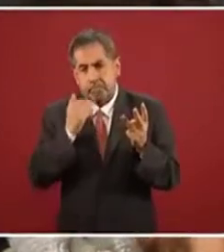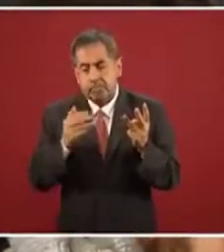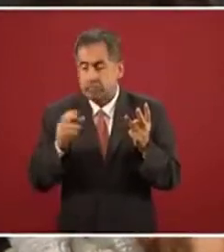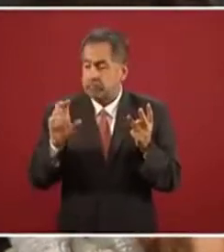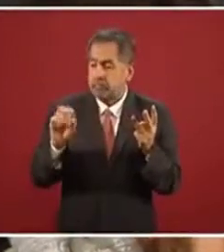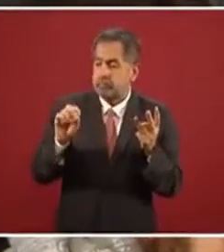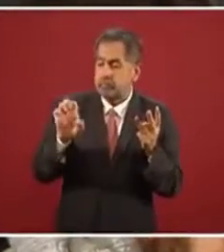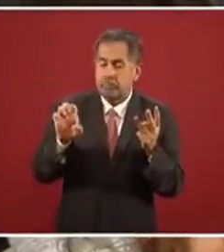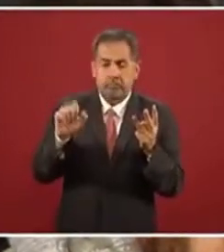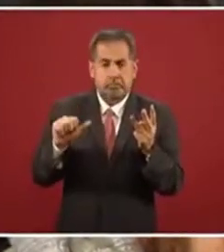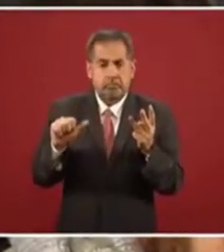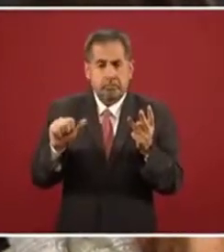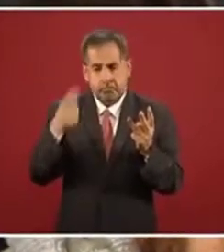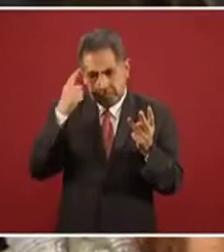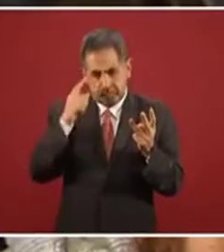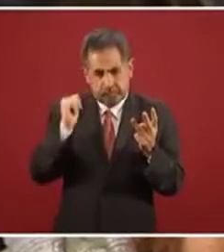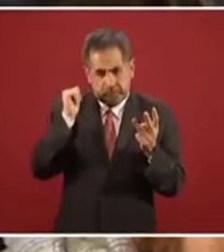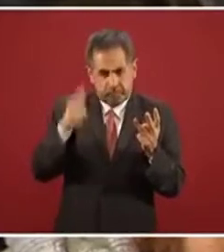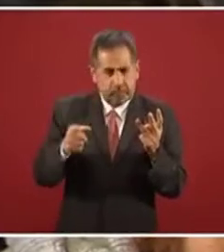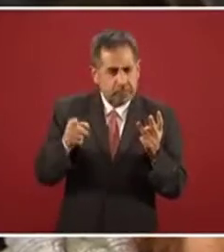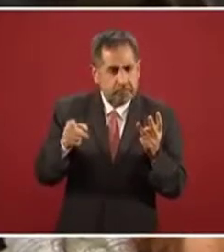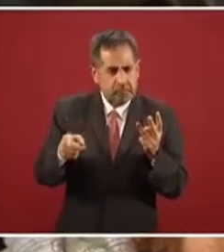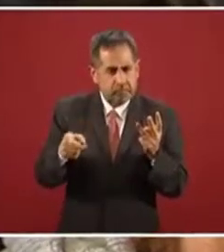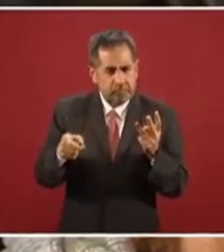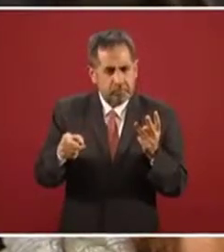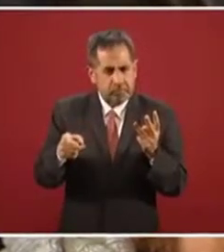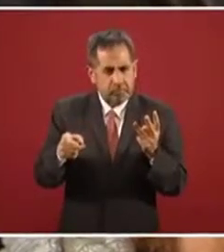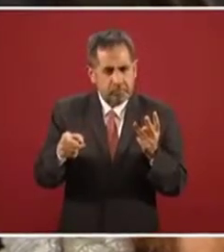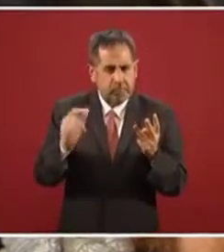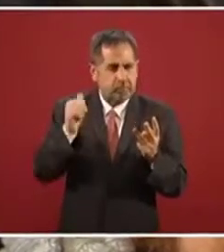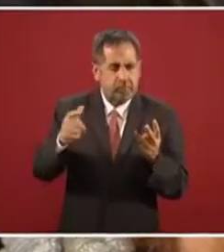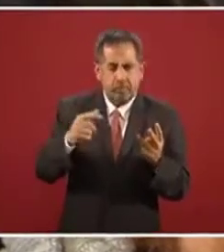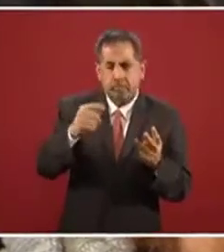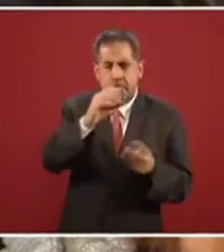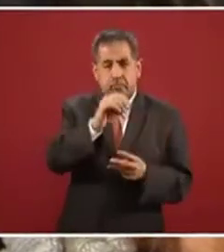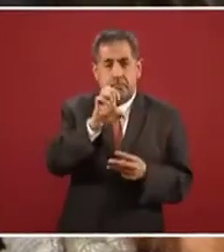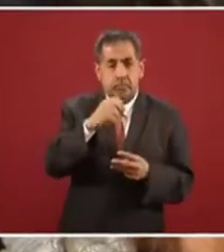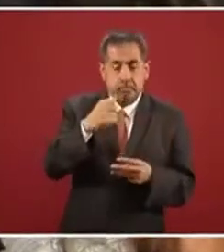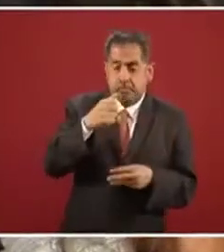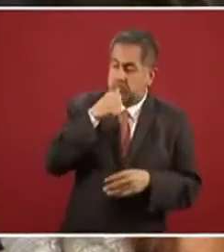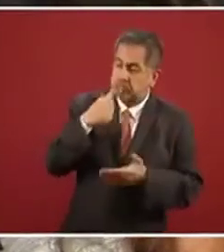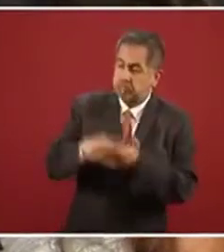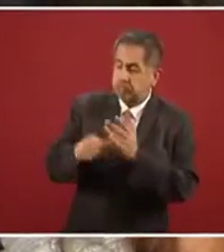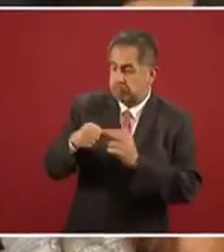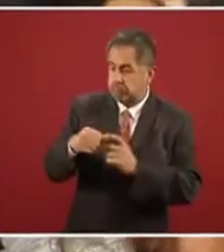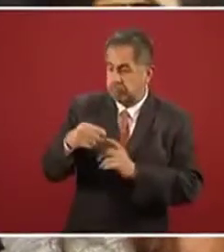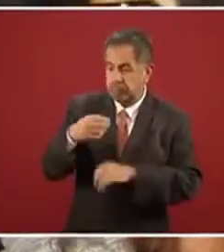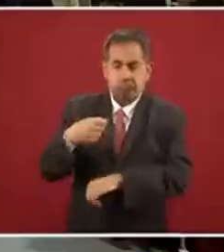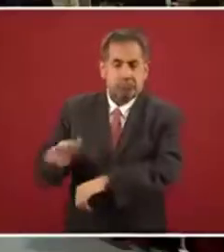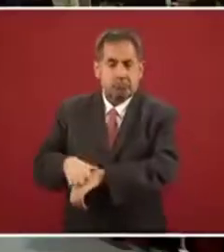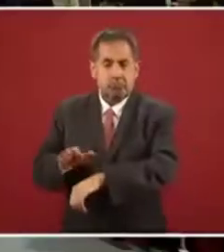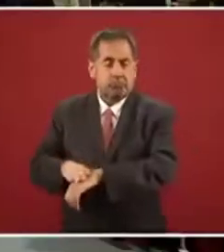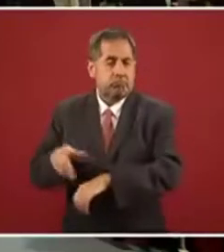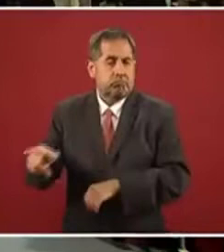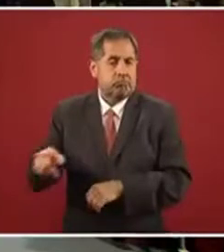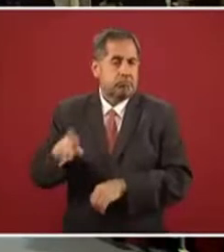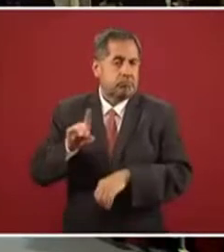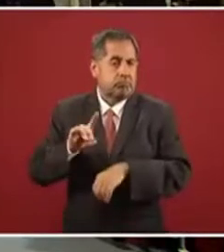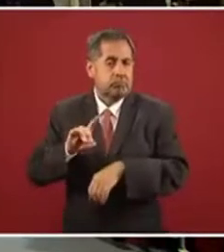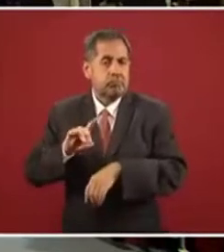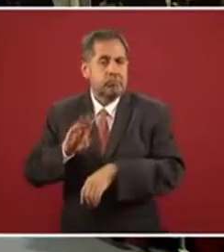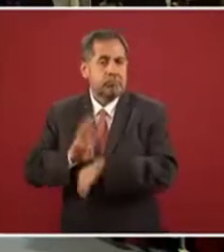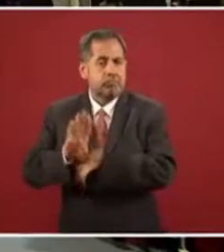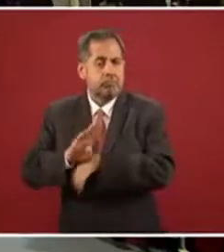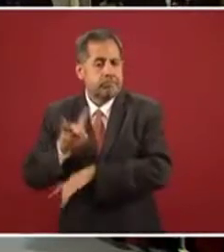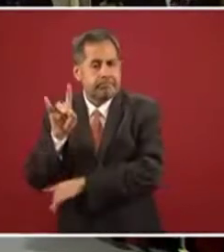OEA para un extrañamiento por la actitud de Bolivia? Esas serían las preguntas. Con